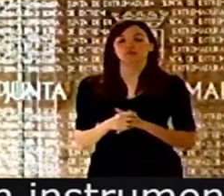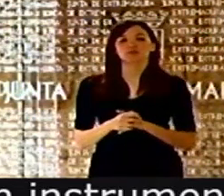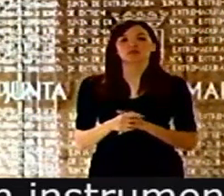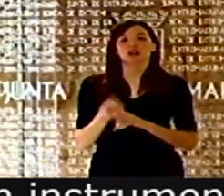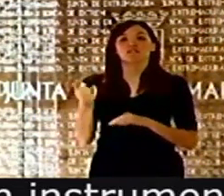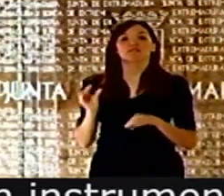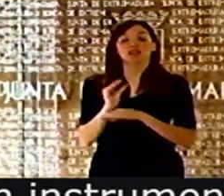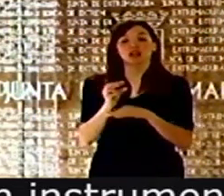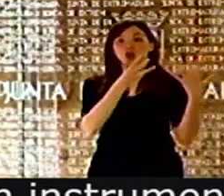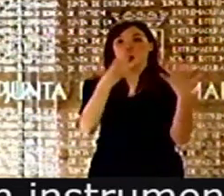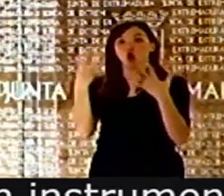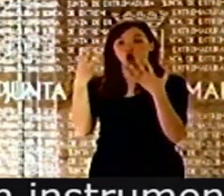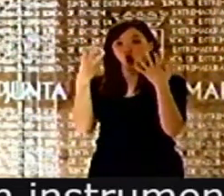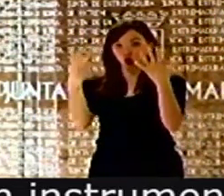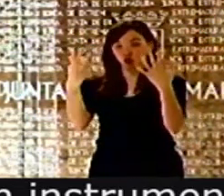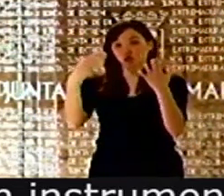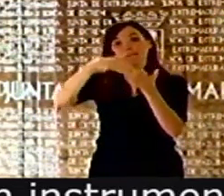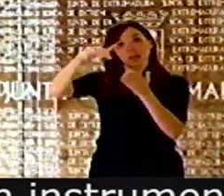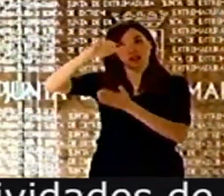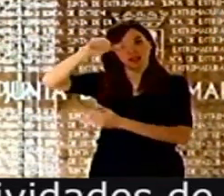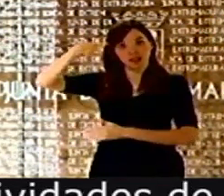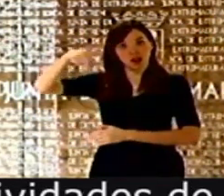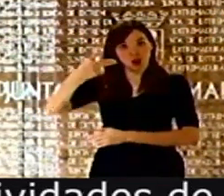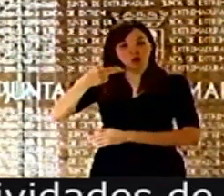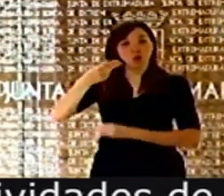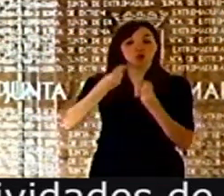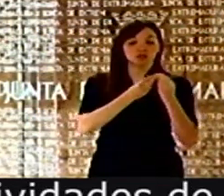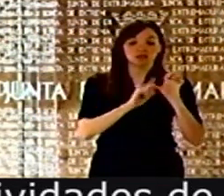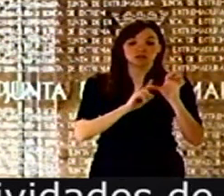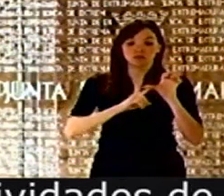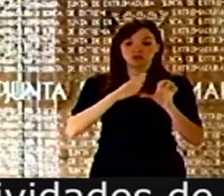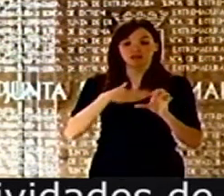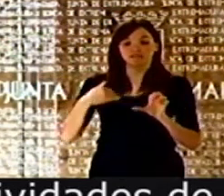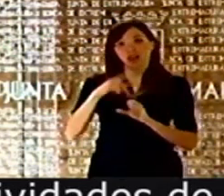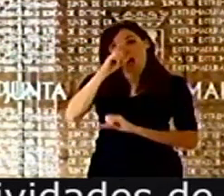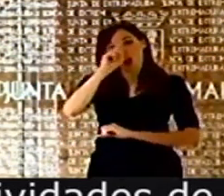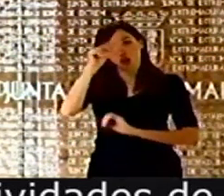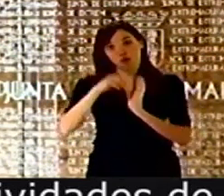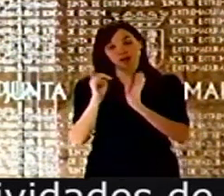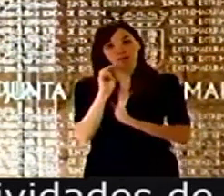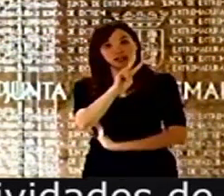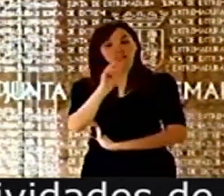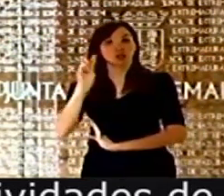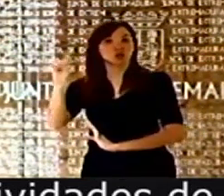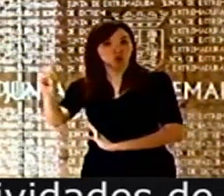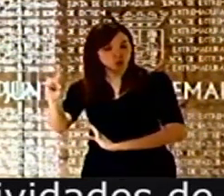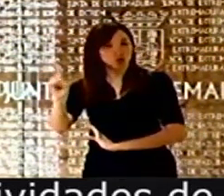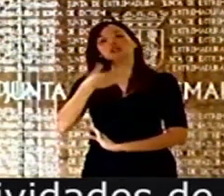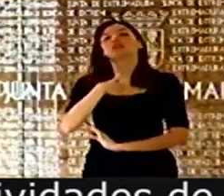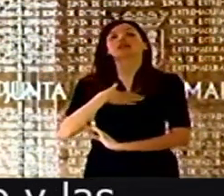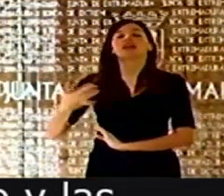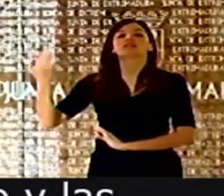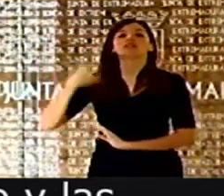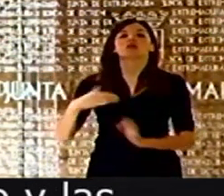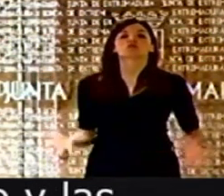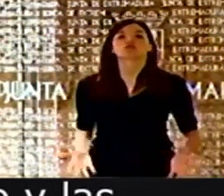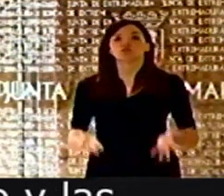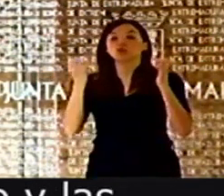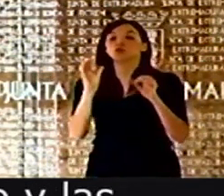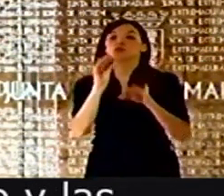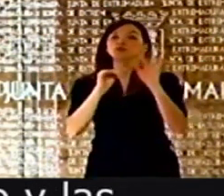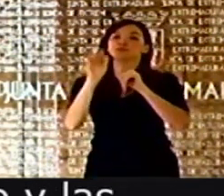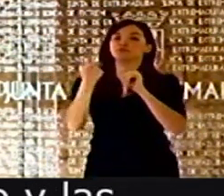de 8 millones de euros. La previsión que tiene la Junta de Extremadura es que en el año 2021 se hayan podido beneficiar de estas ayudas